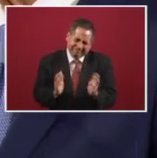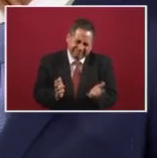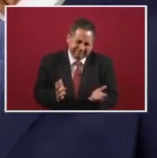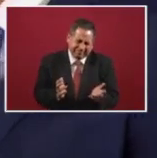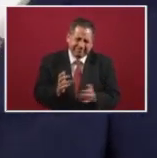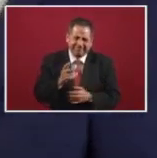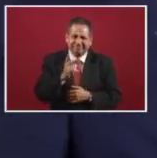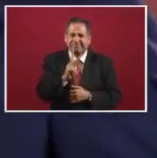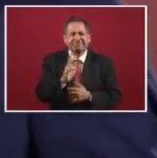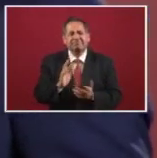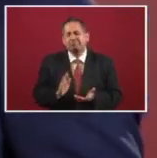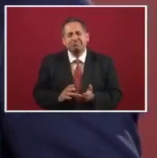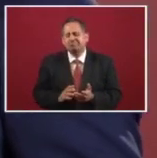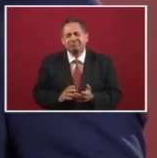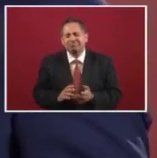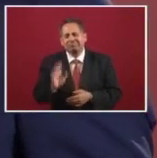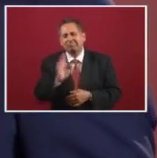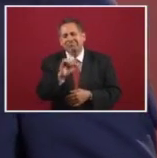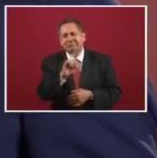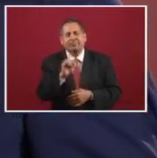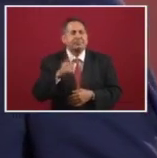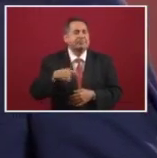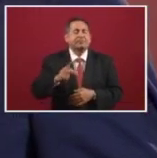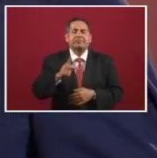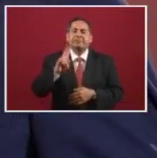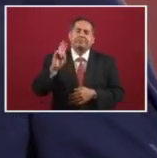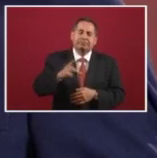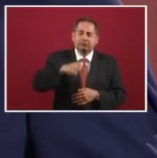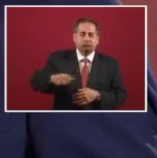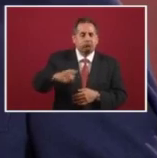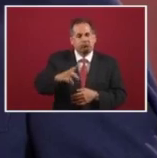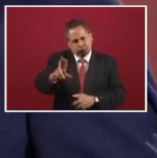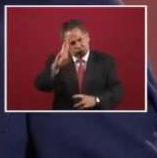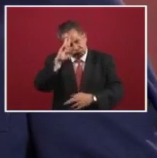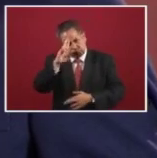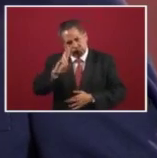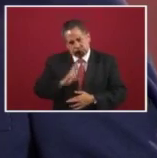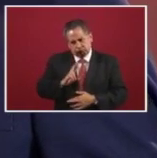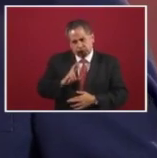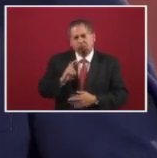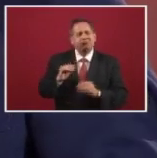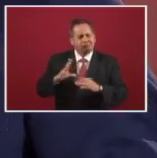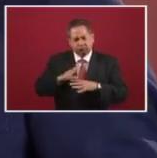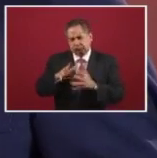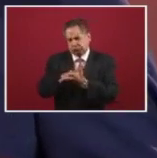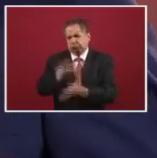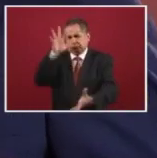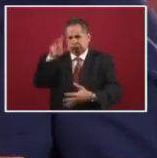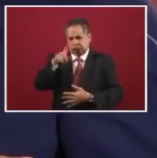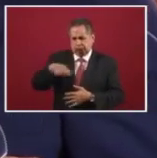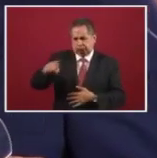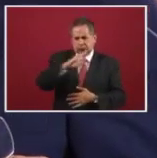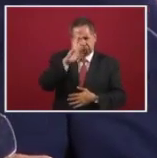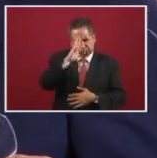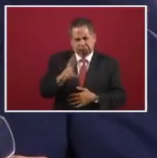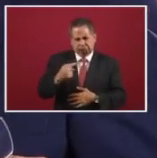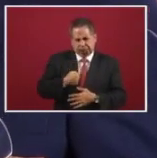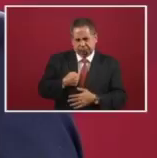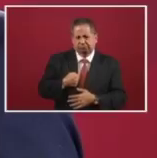Pero... por lo general, hay mucho respeto, en general,